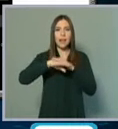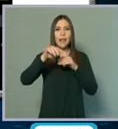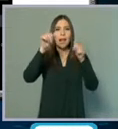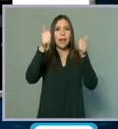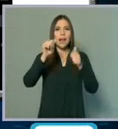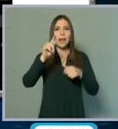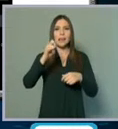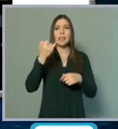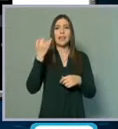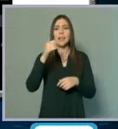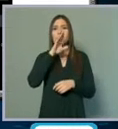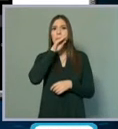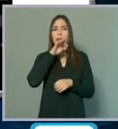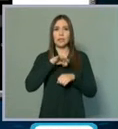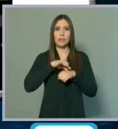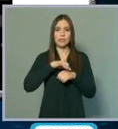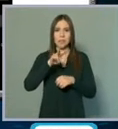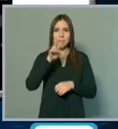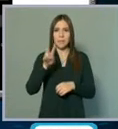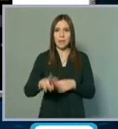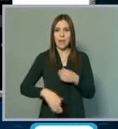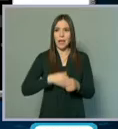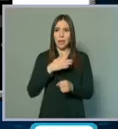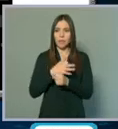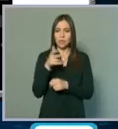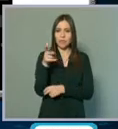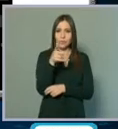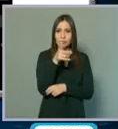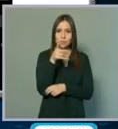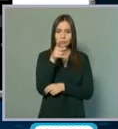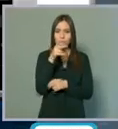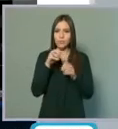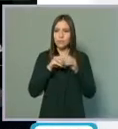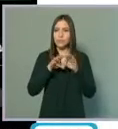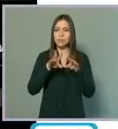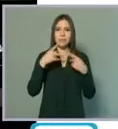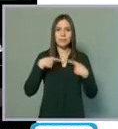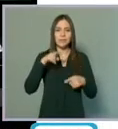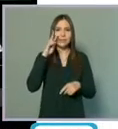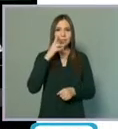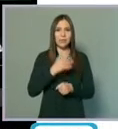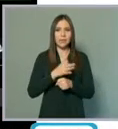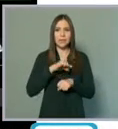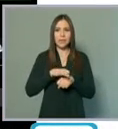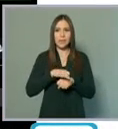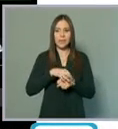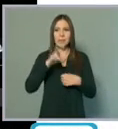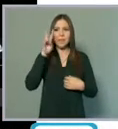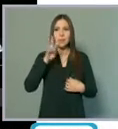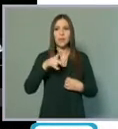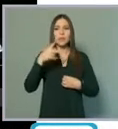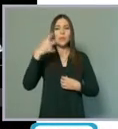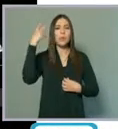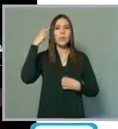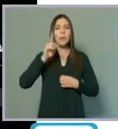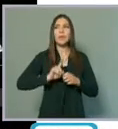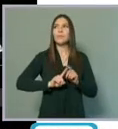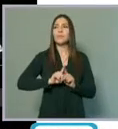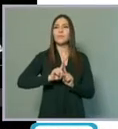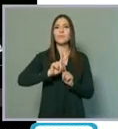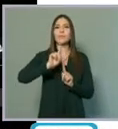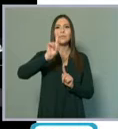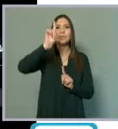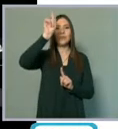de gansos vivos que en tiempo real están siendo transmitidos exactamente de la forma en la que fue transmitido el viaje a la Luna.